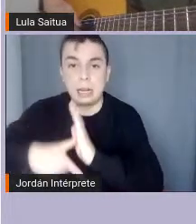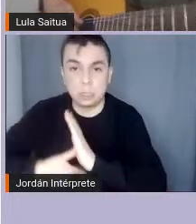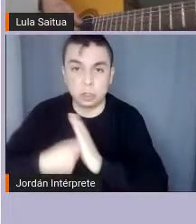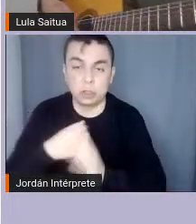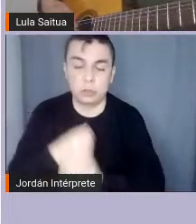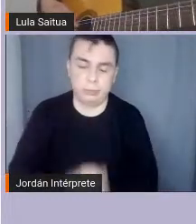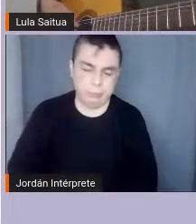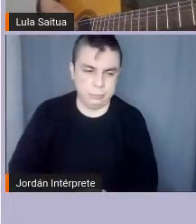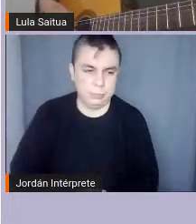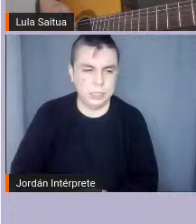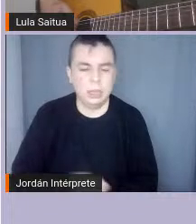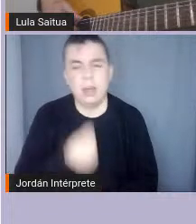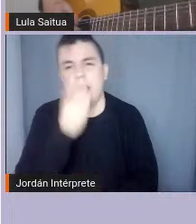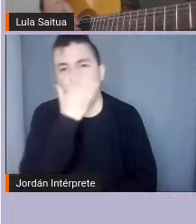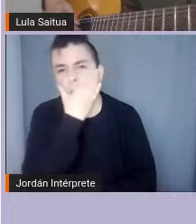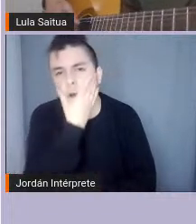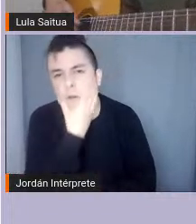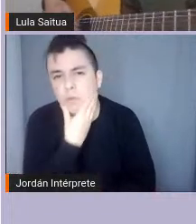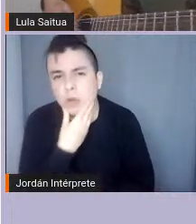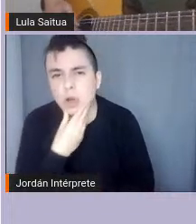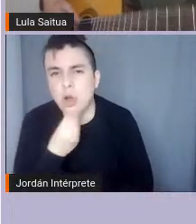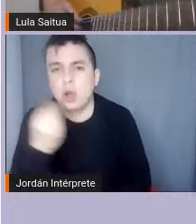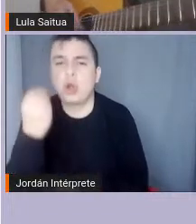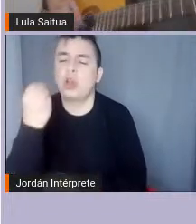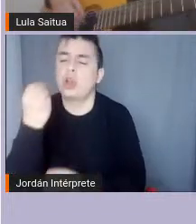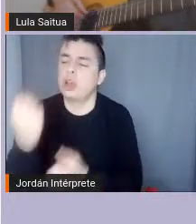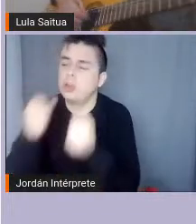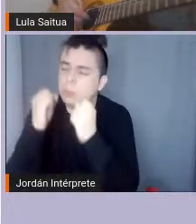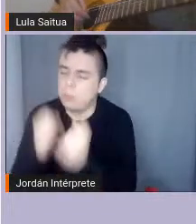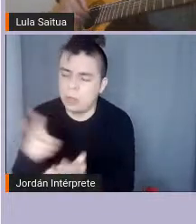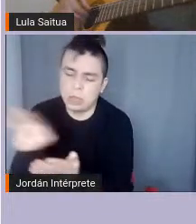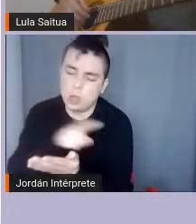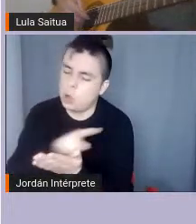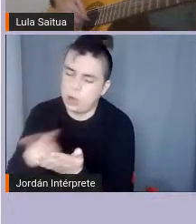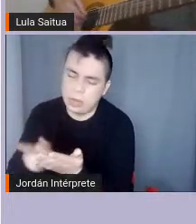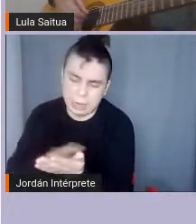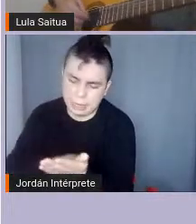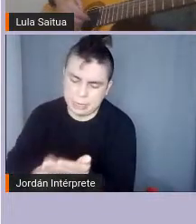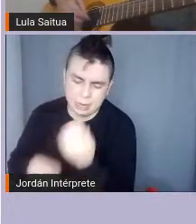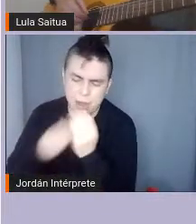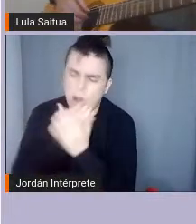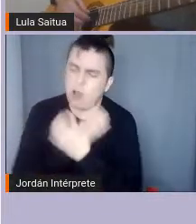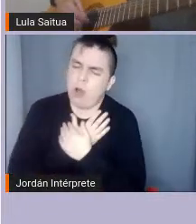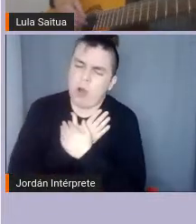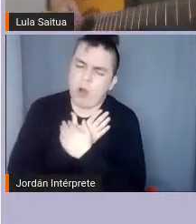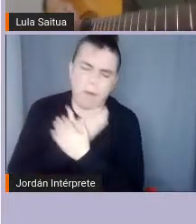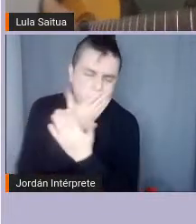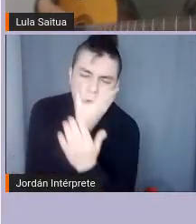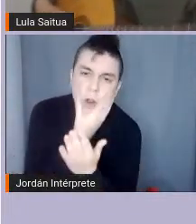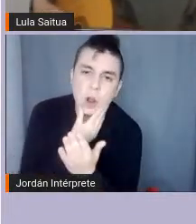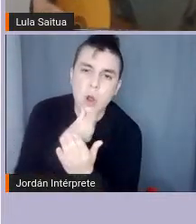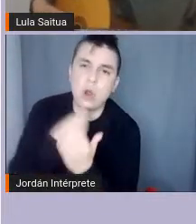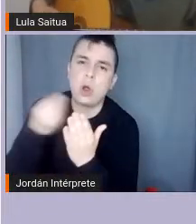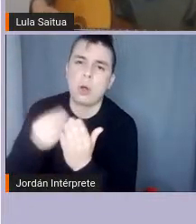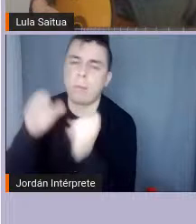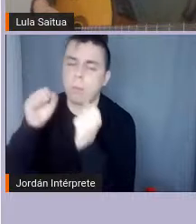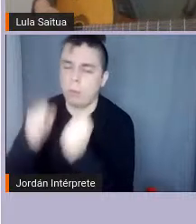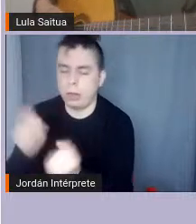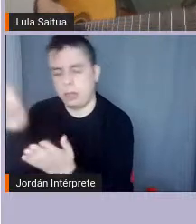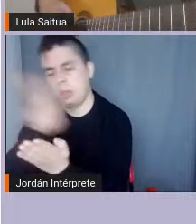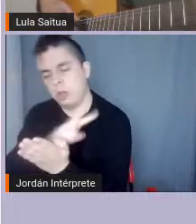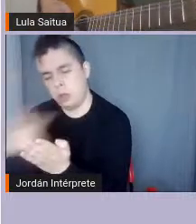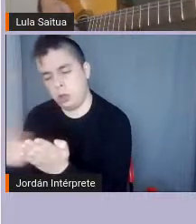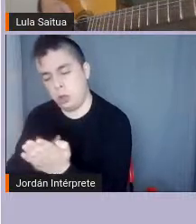bonito que poder leer. Nada más bonito que poder